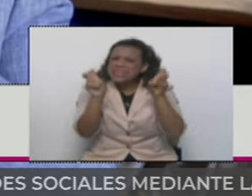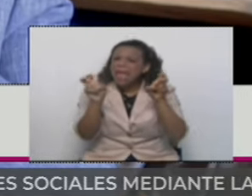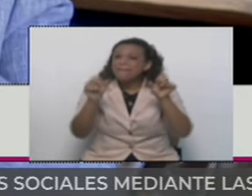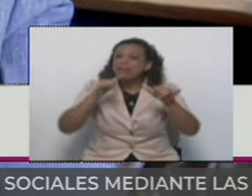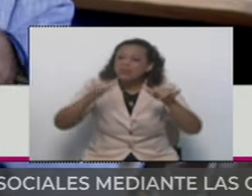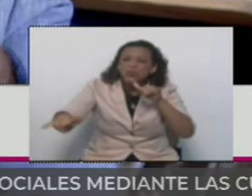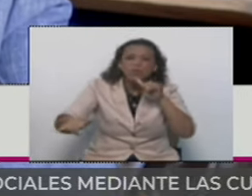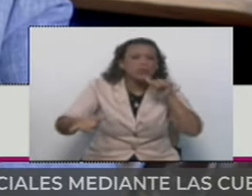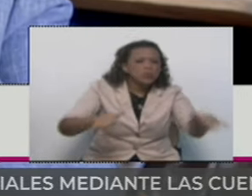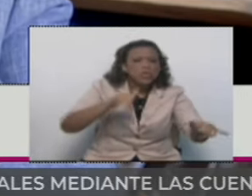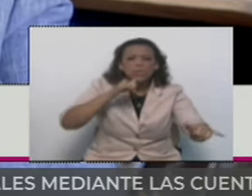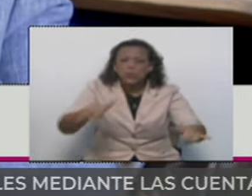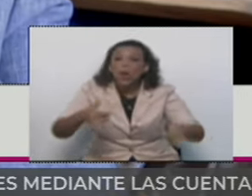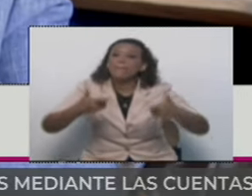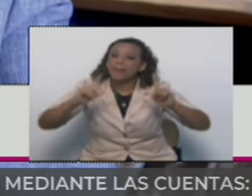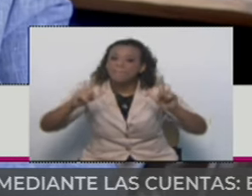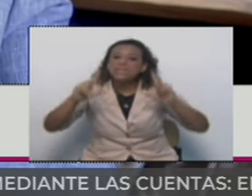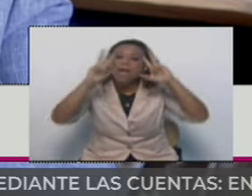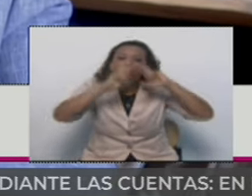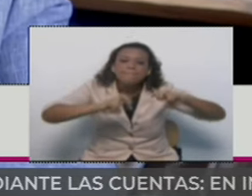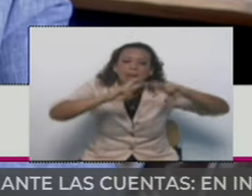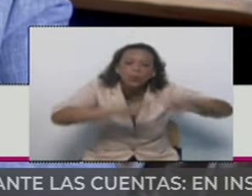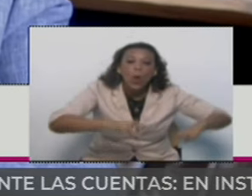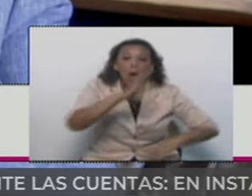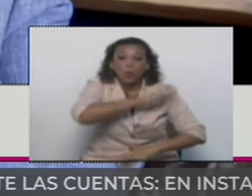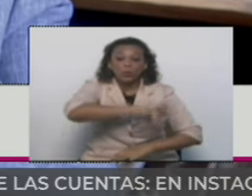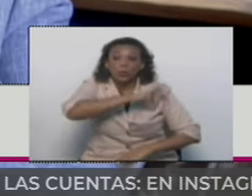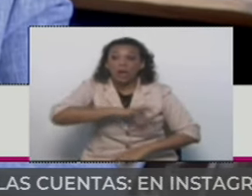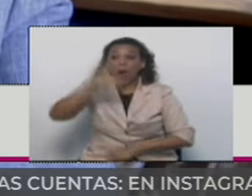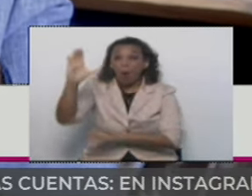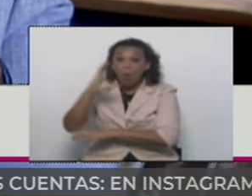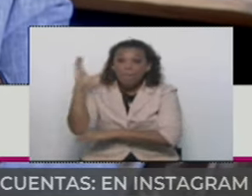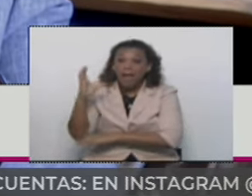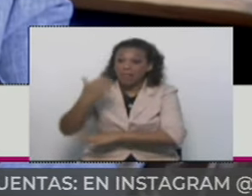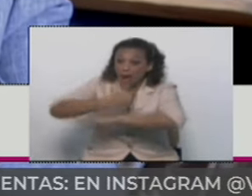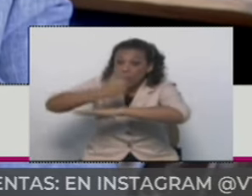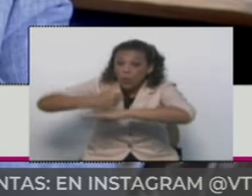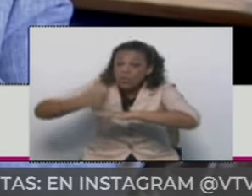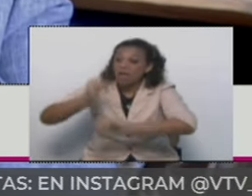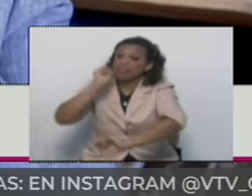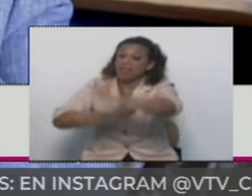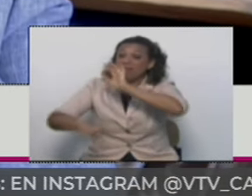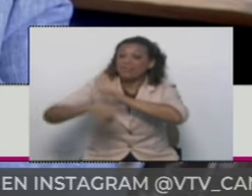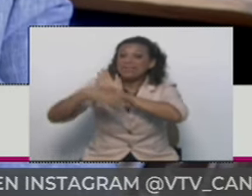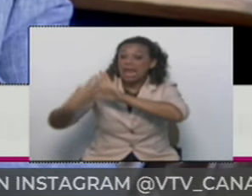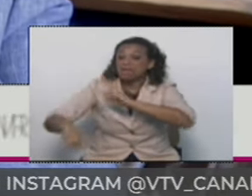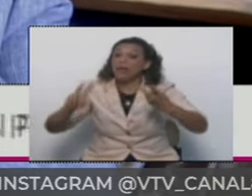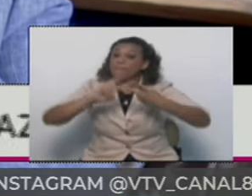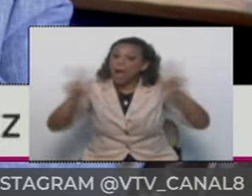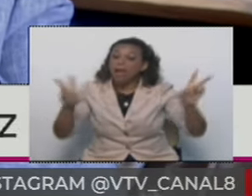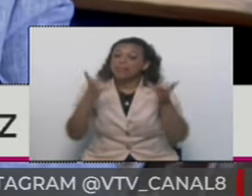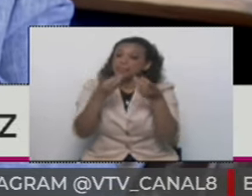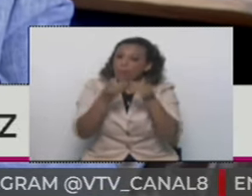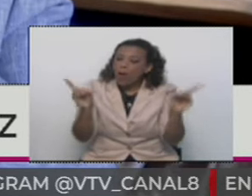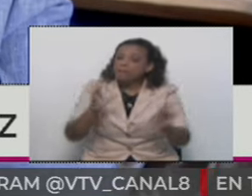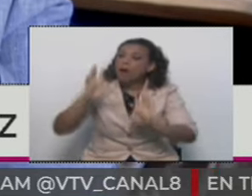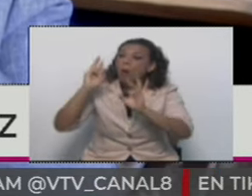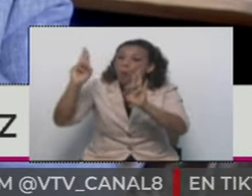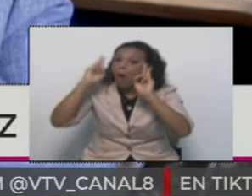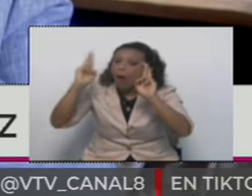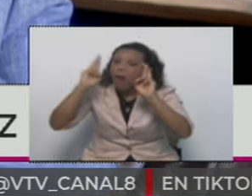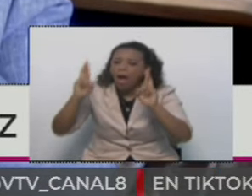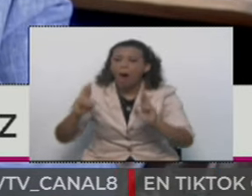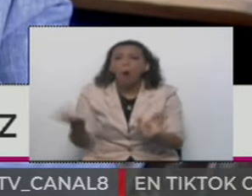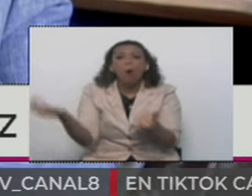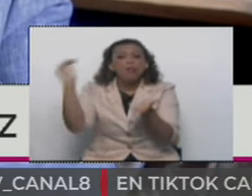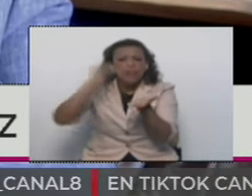denuncias permitan que la sociedad colombiana defienda su derecho a la paz, a la democracia, y que no